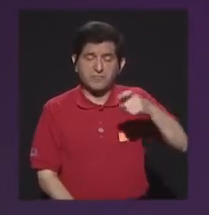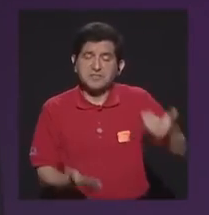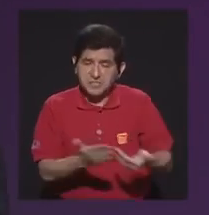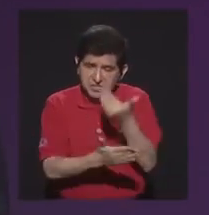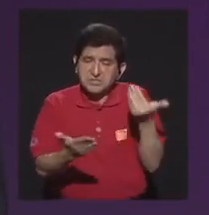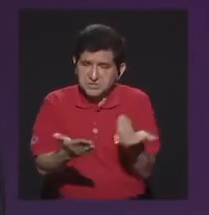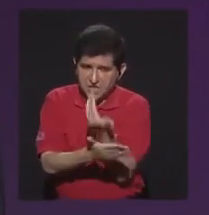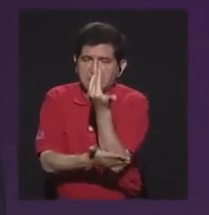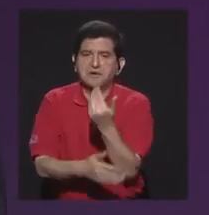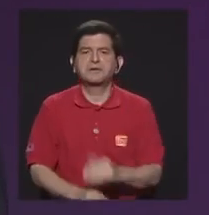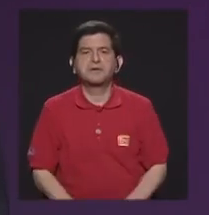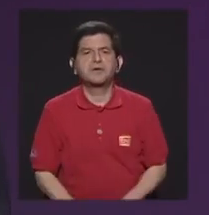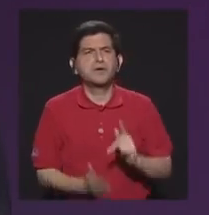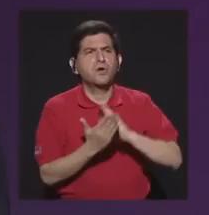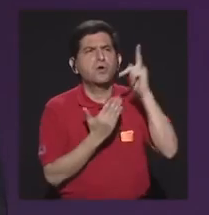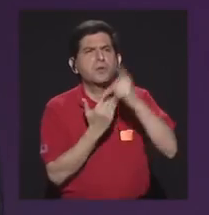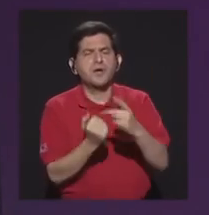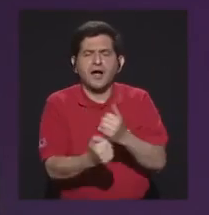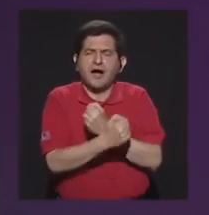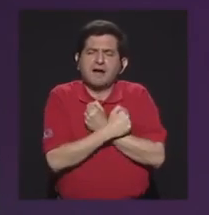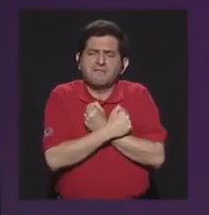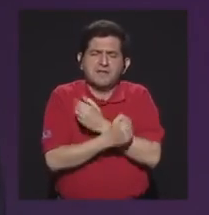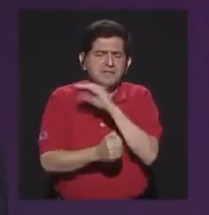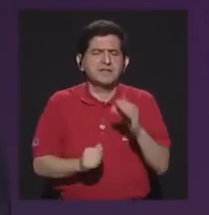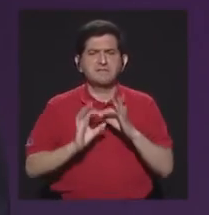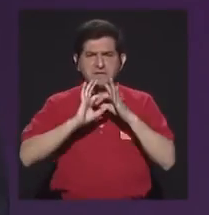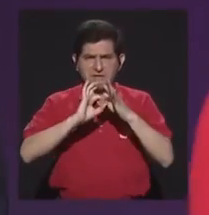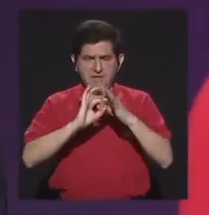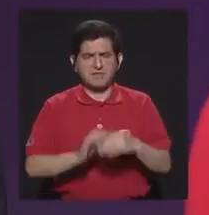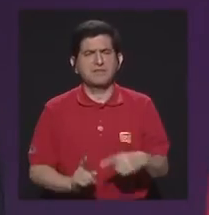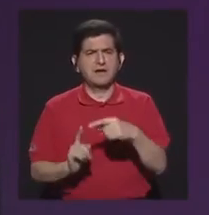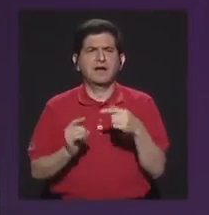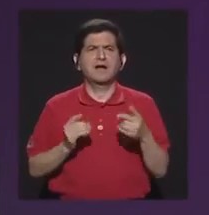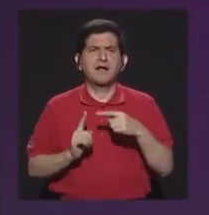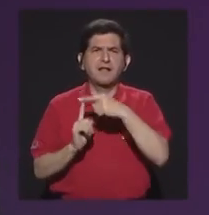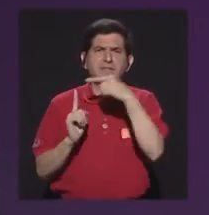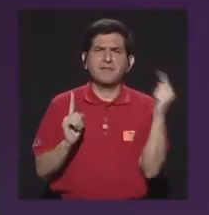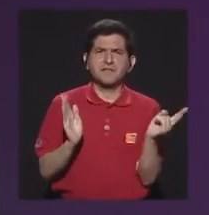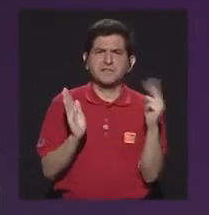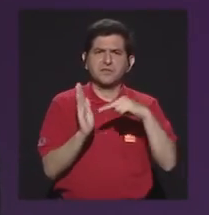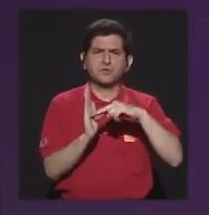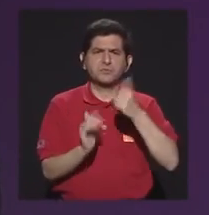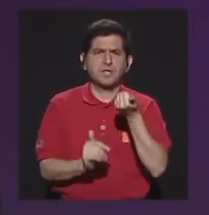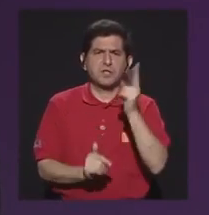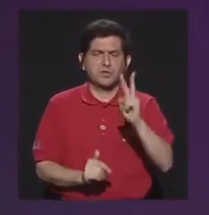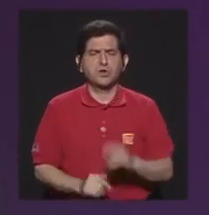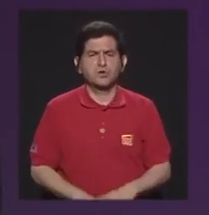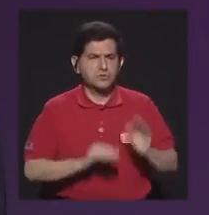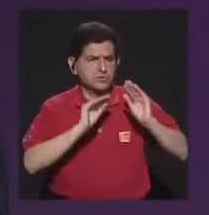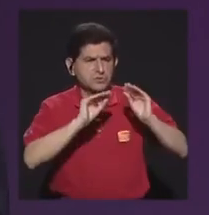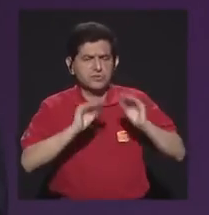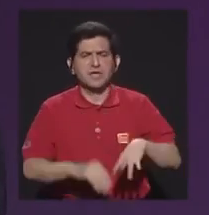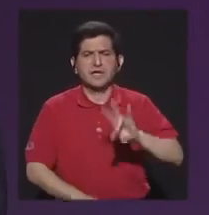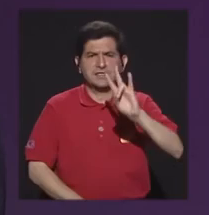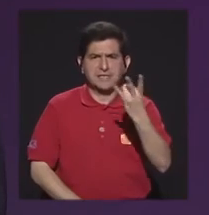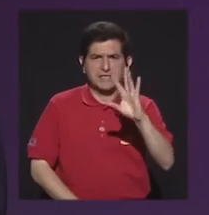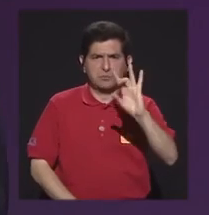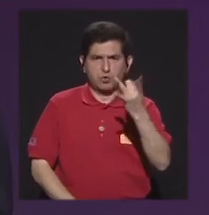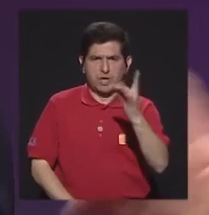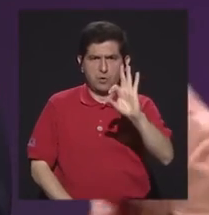no, el programa de afectividad y sexualidad se está impartiendo desde el 2012 en séptimo, octavo y